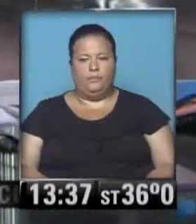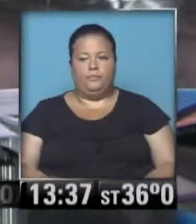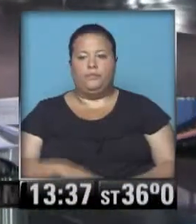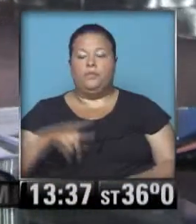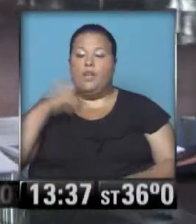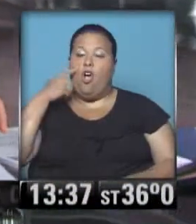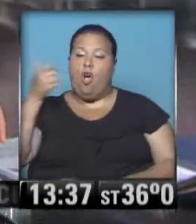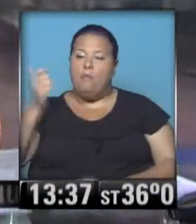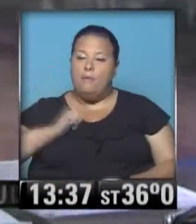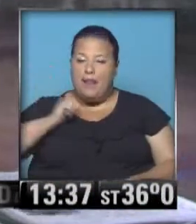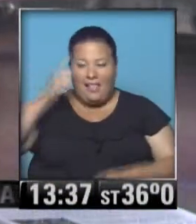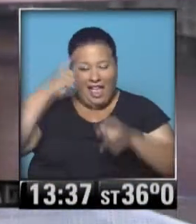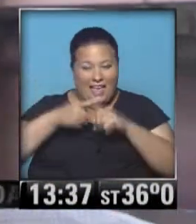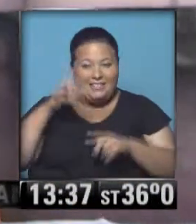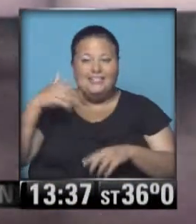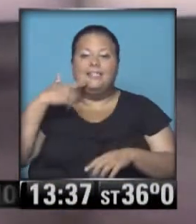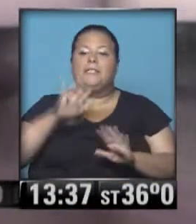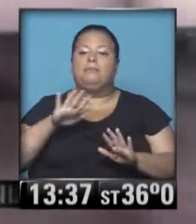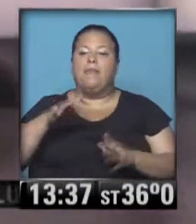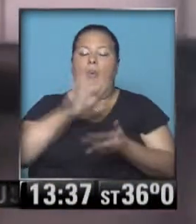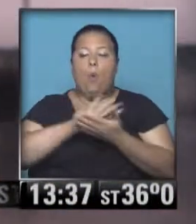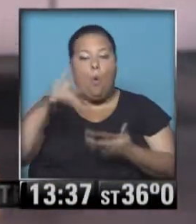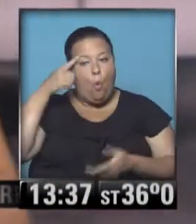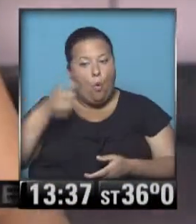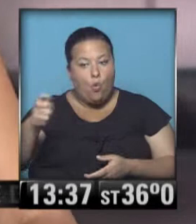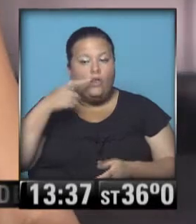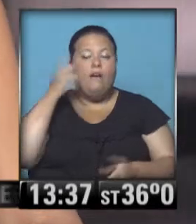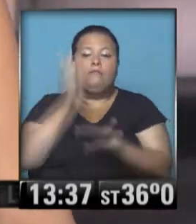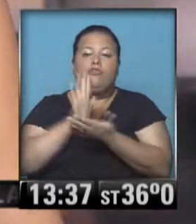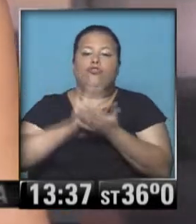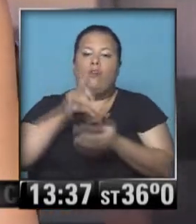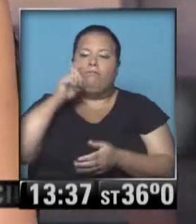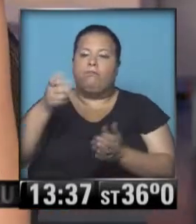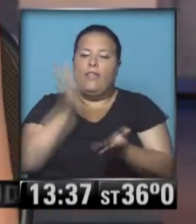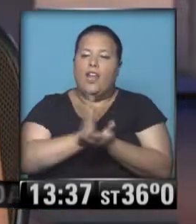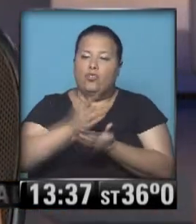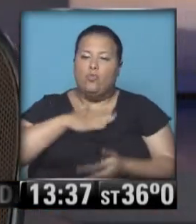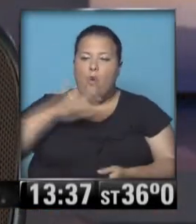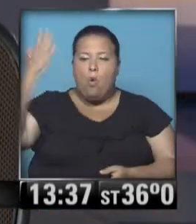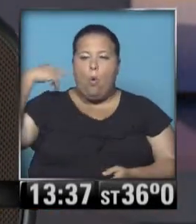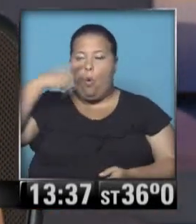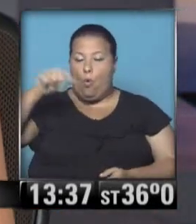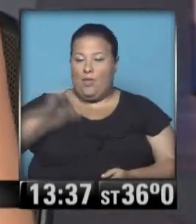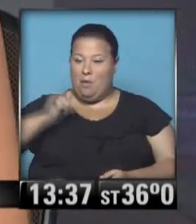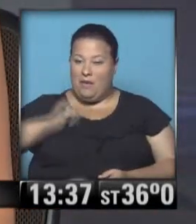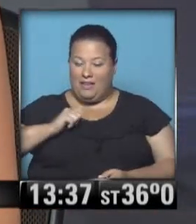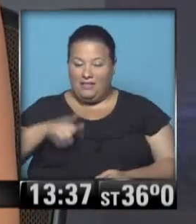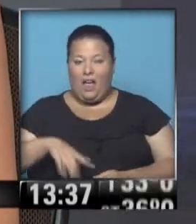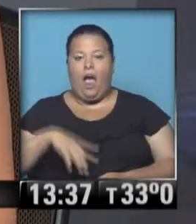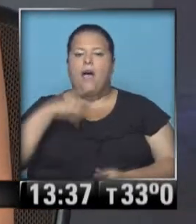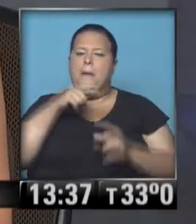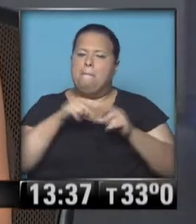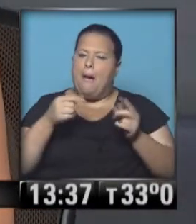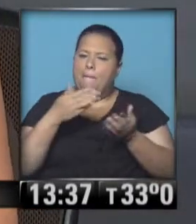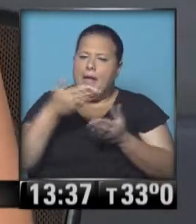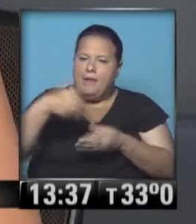El represor Miguel Echecolat, mientras estaba esperando una nueva sentencia en un juicio por violaciones a los derechos humanos durante la última dictadura militar, tenía un papelito